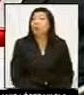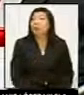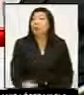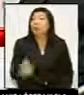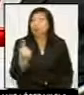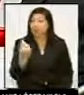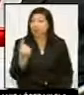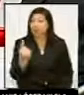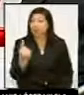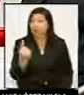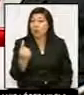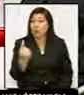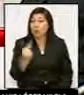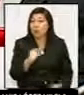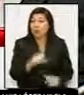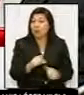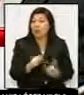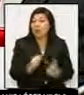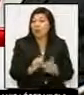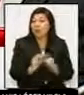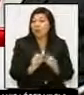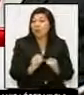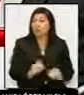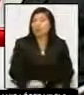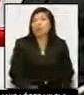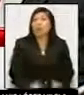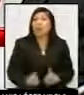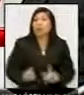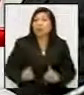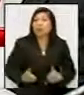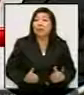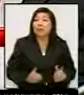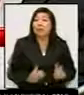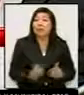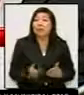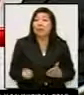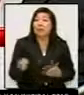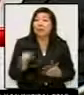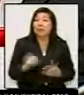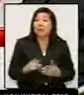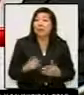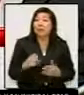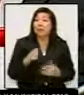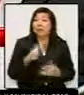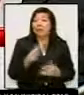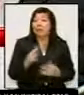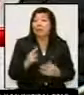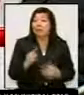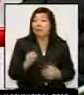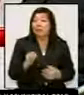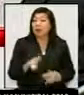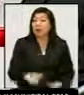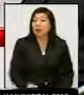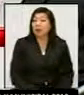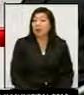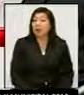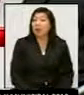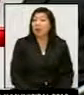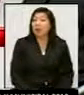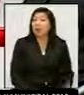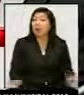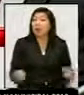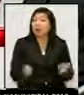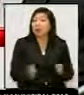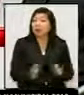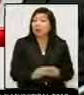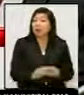que es Andean Railways, que le ha cedido sus rutas a Incarrail para que puedan ellos hacer una operación conjunta,